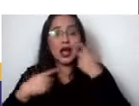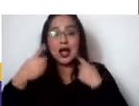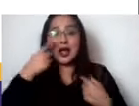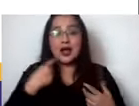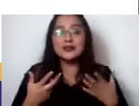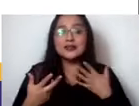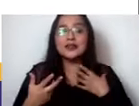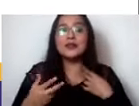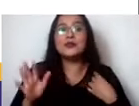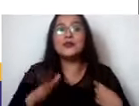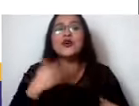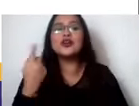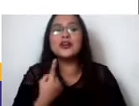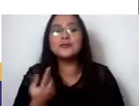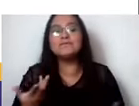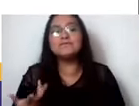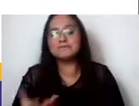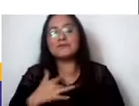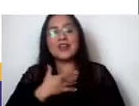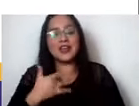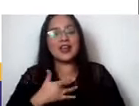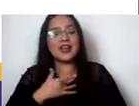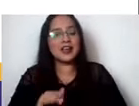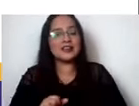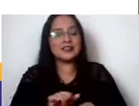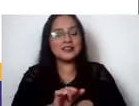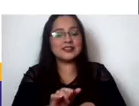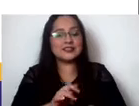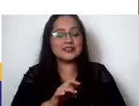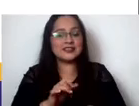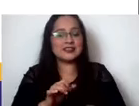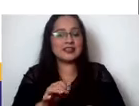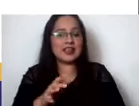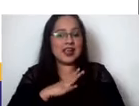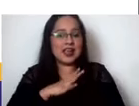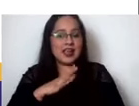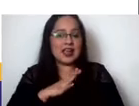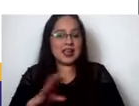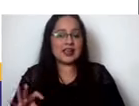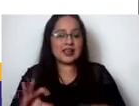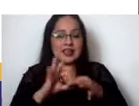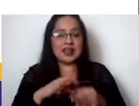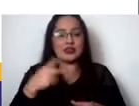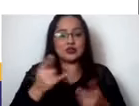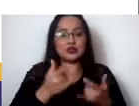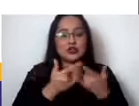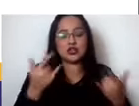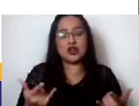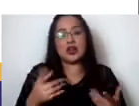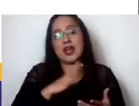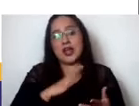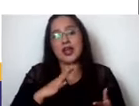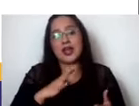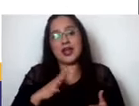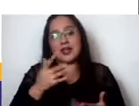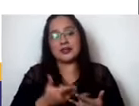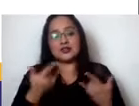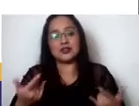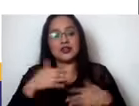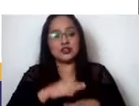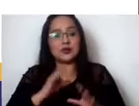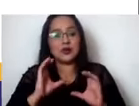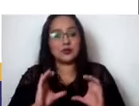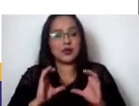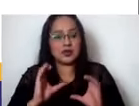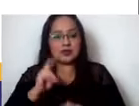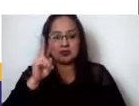porque hay fibras sensibles, o sobre todo porque van a sus propias historias, y hay historias de cuidados de verdad muy